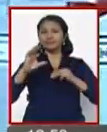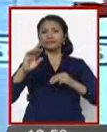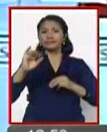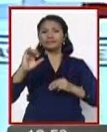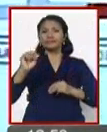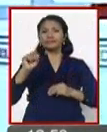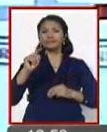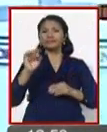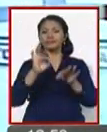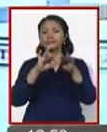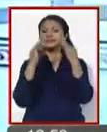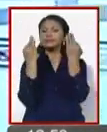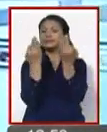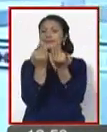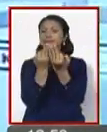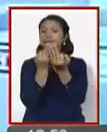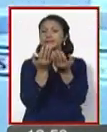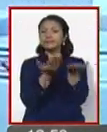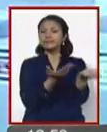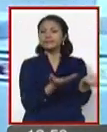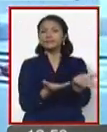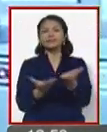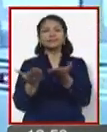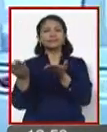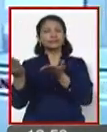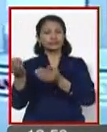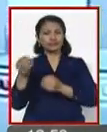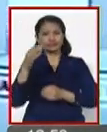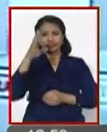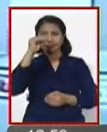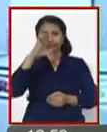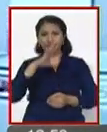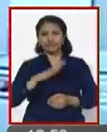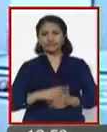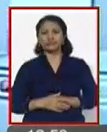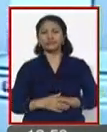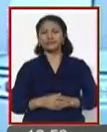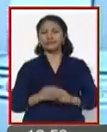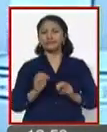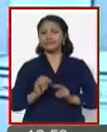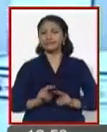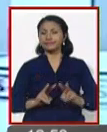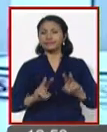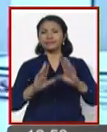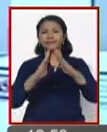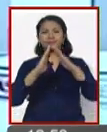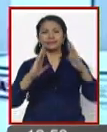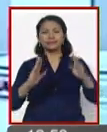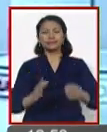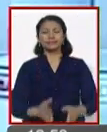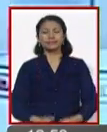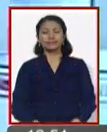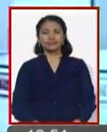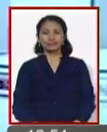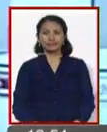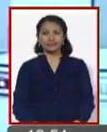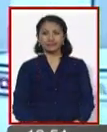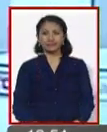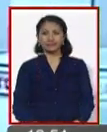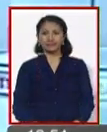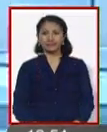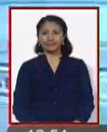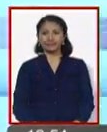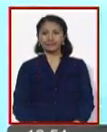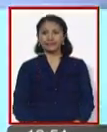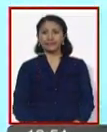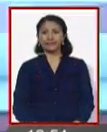Cristian Guzmán, donde familiares ya recogieron el cuerpo sin vida del ex reo y lo están velando en su domicilio. Adelante, por favor, con la información. Buenas